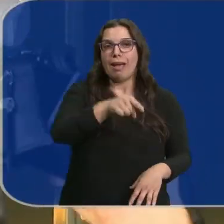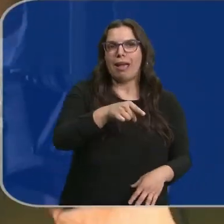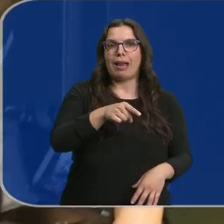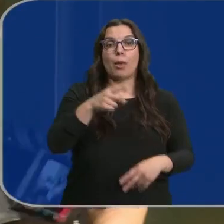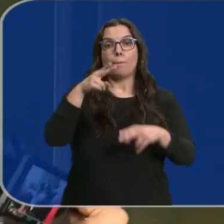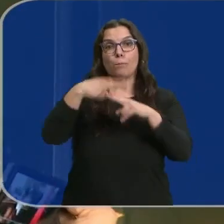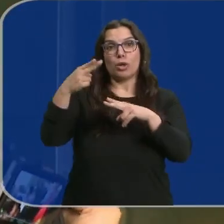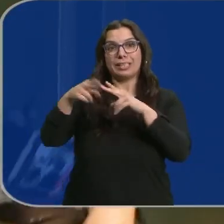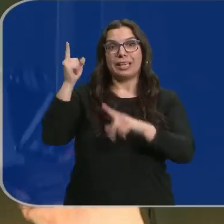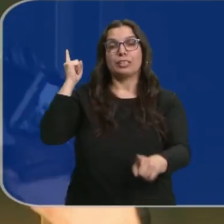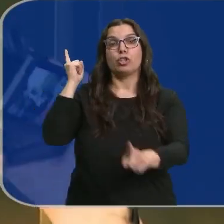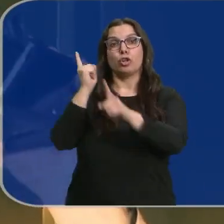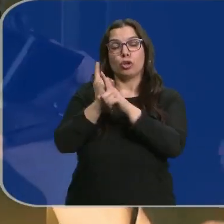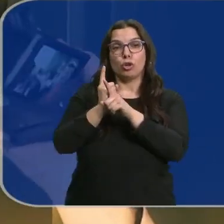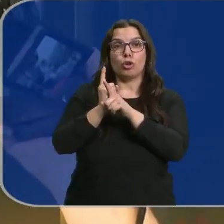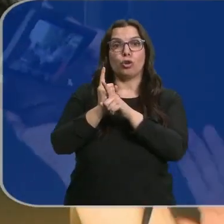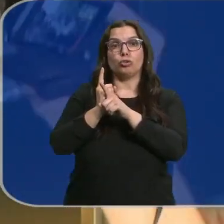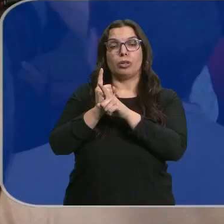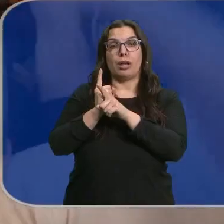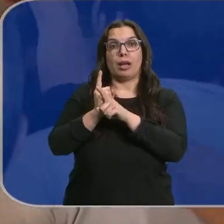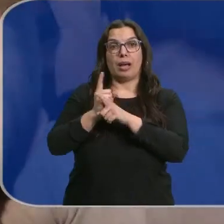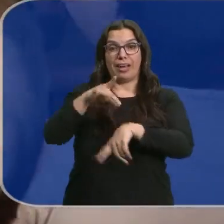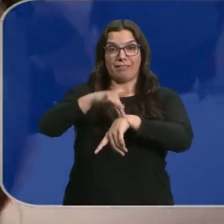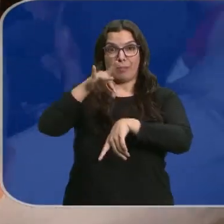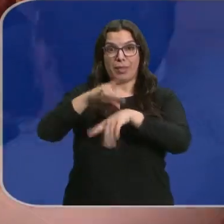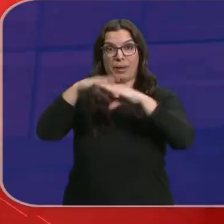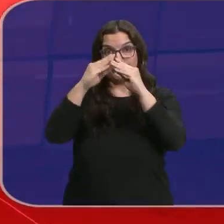pública dirigidas a la erradicación de la tuberculosis bovina.